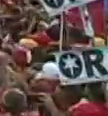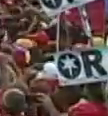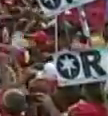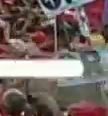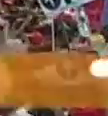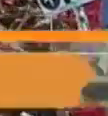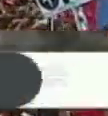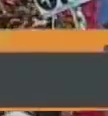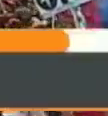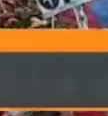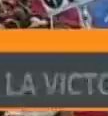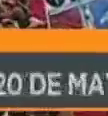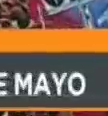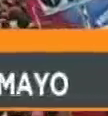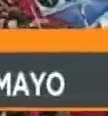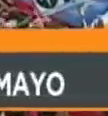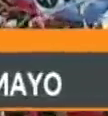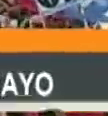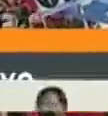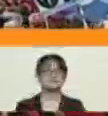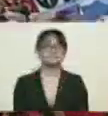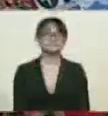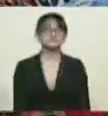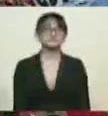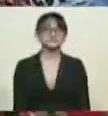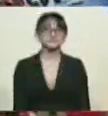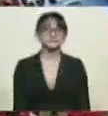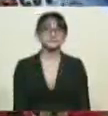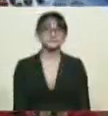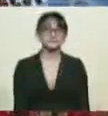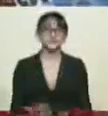¡Qué emoción tan grande ver